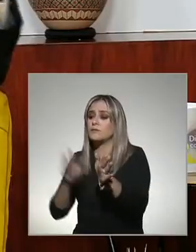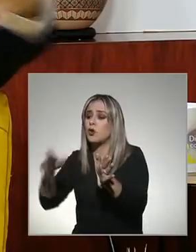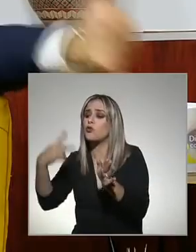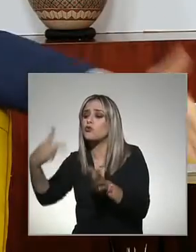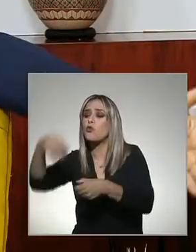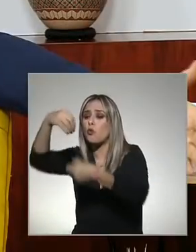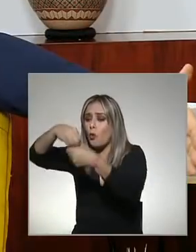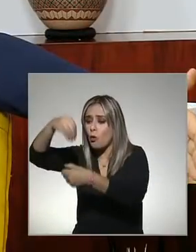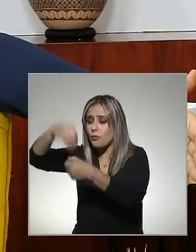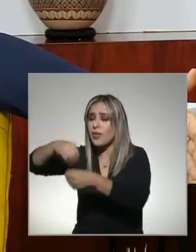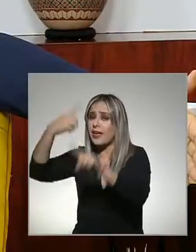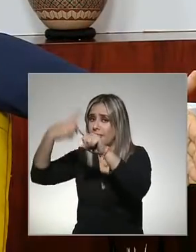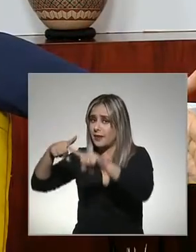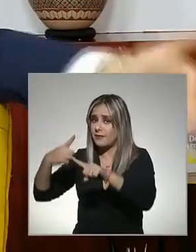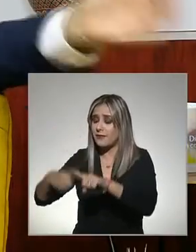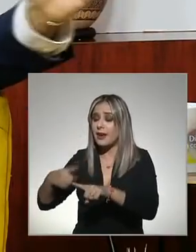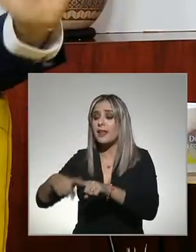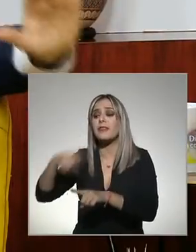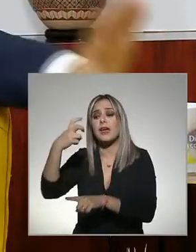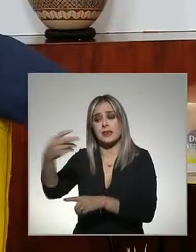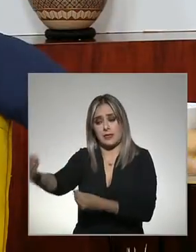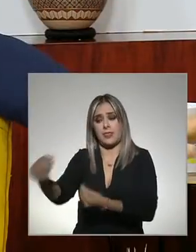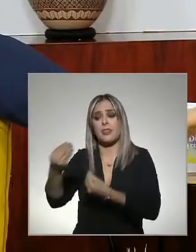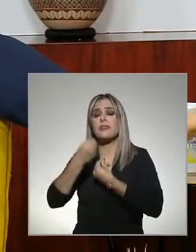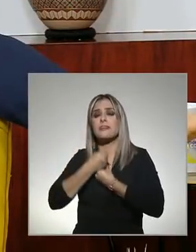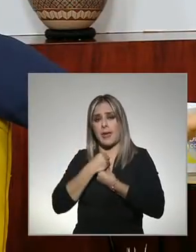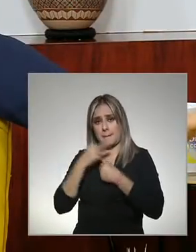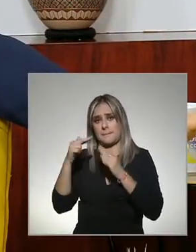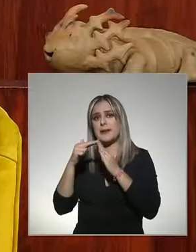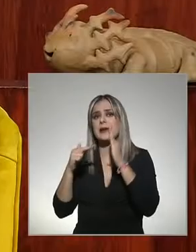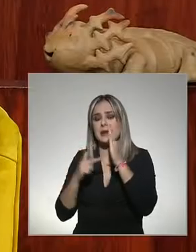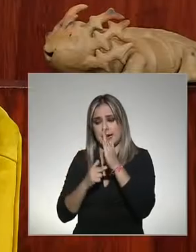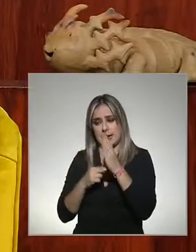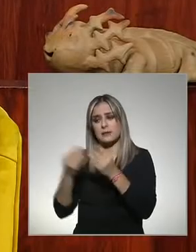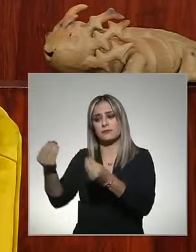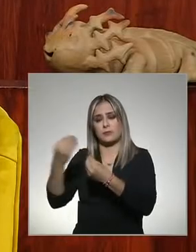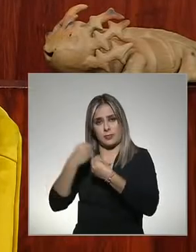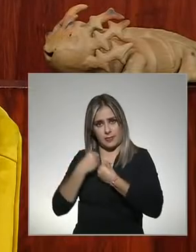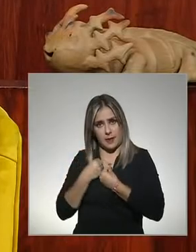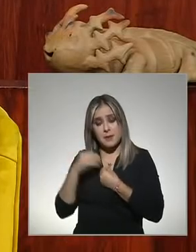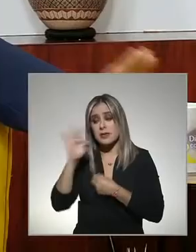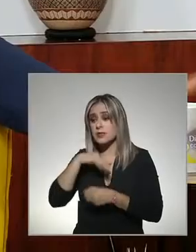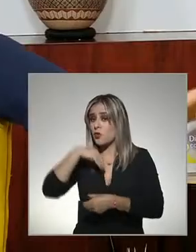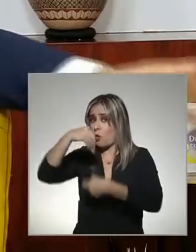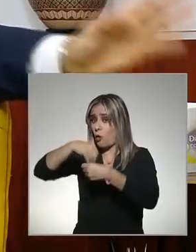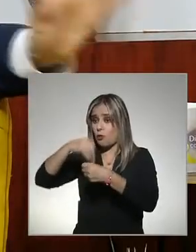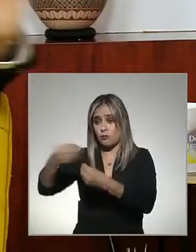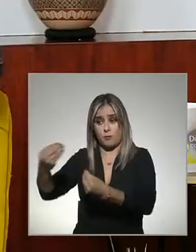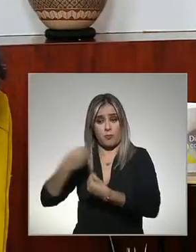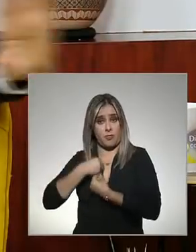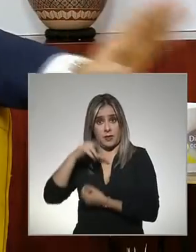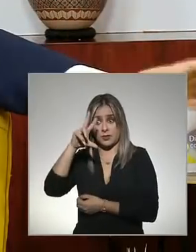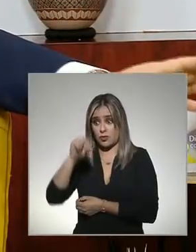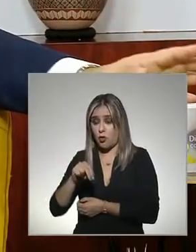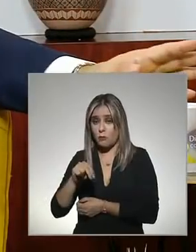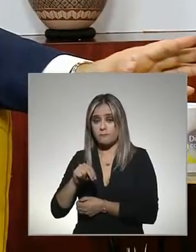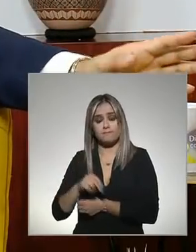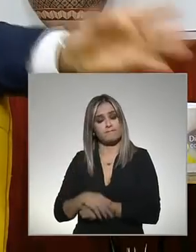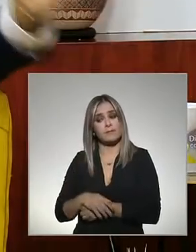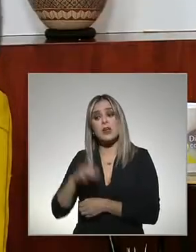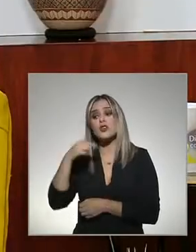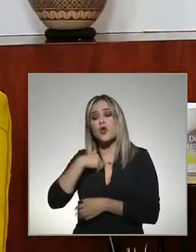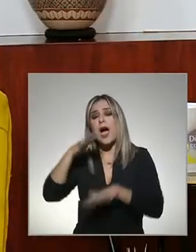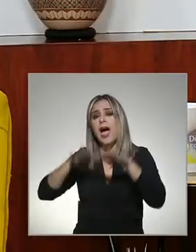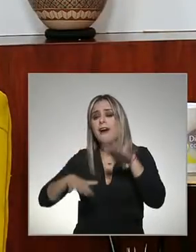contraseñas de tus dispositivos. Si no, tengo contraseñas de tus dispositivos y voy a poder ver de vez en cuando y